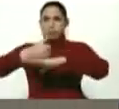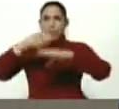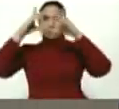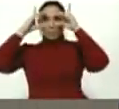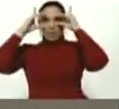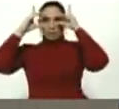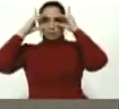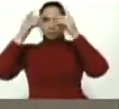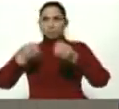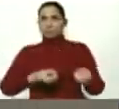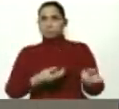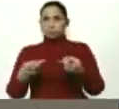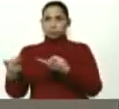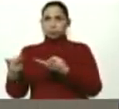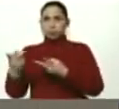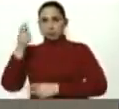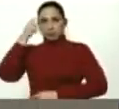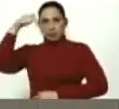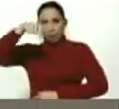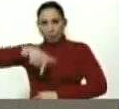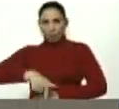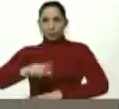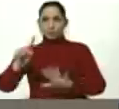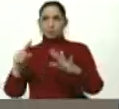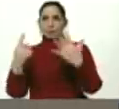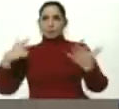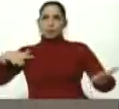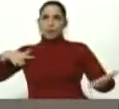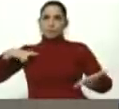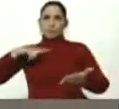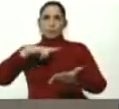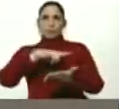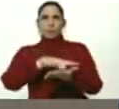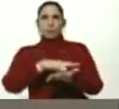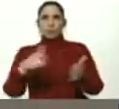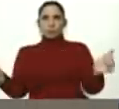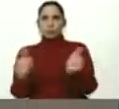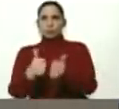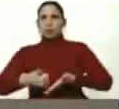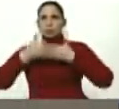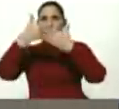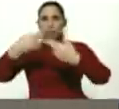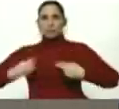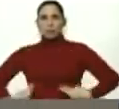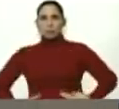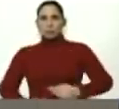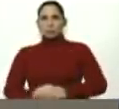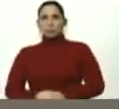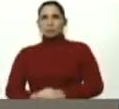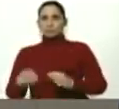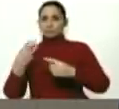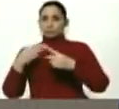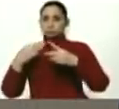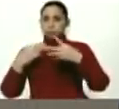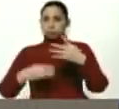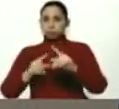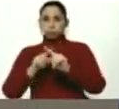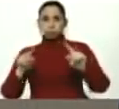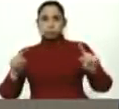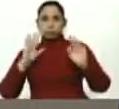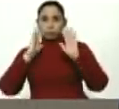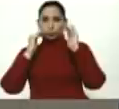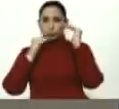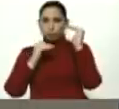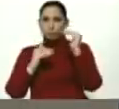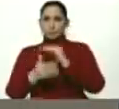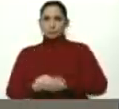Rodríguez recibió el día de hoy el 6º avión con ayuda humanitaria e insumos para